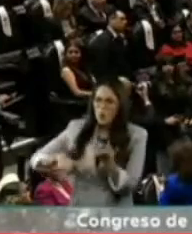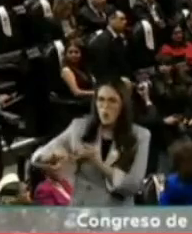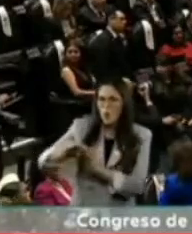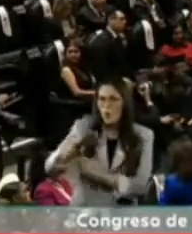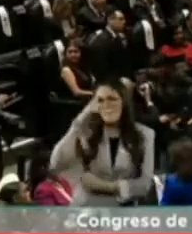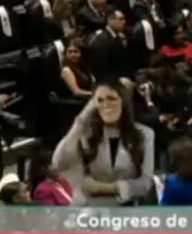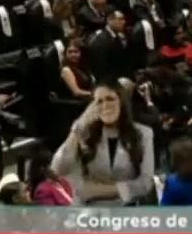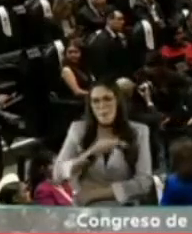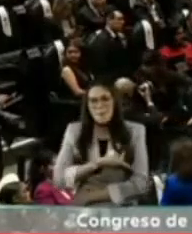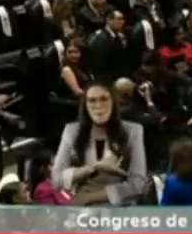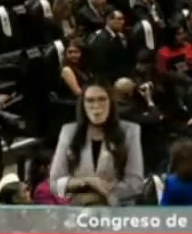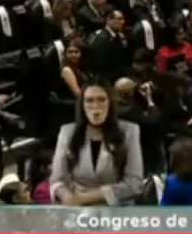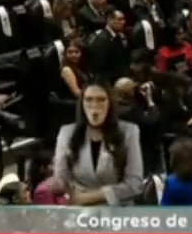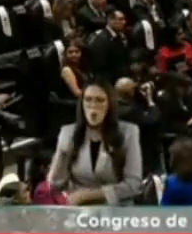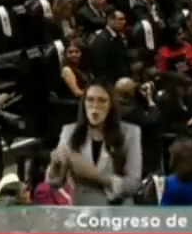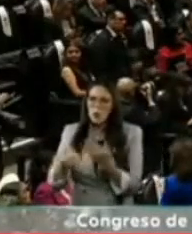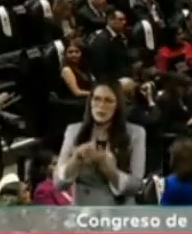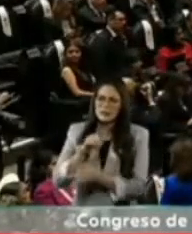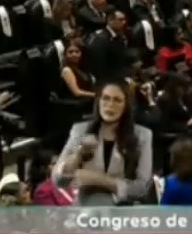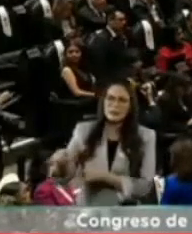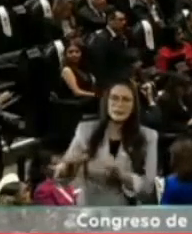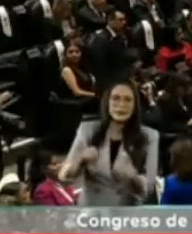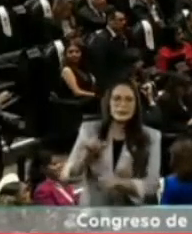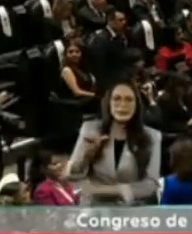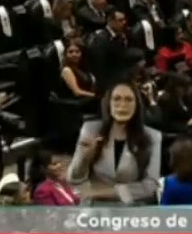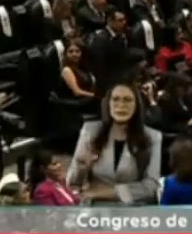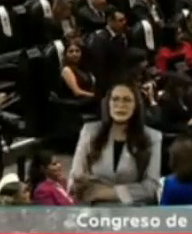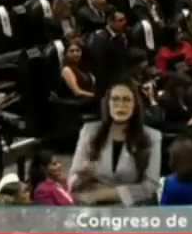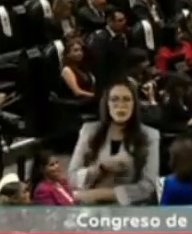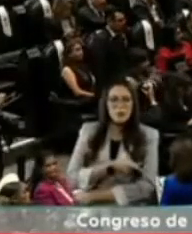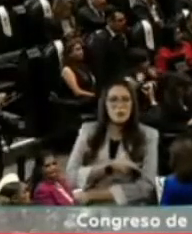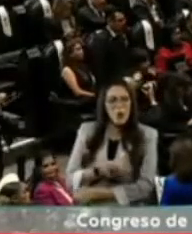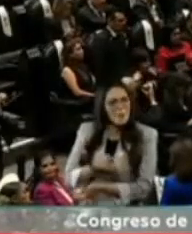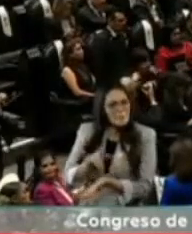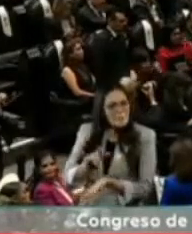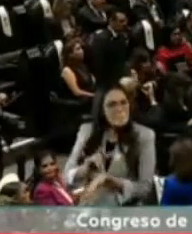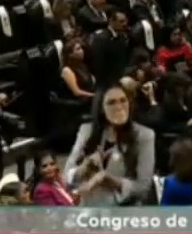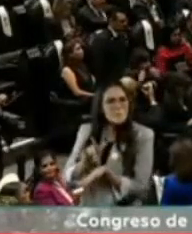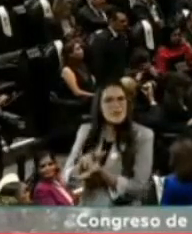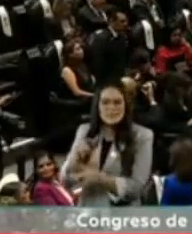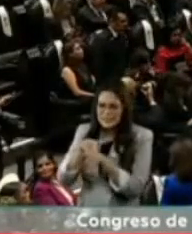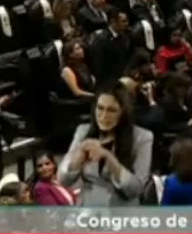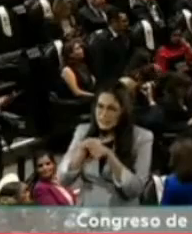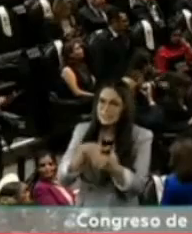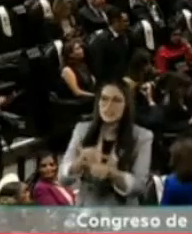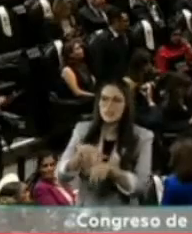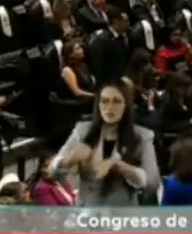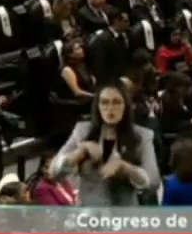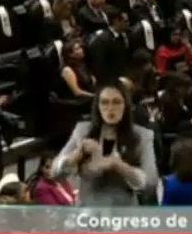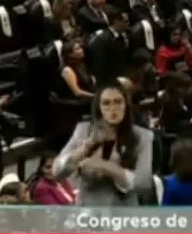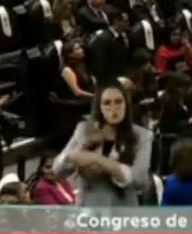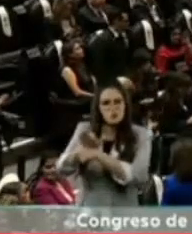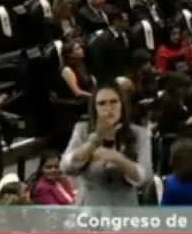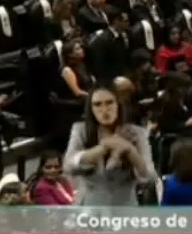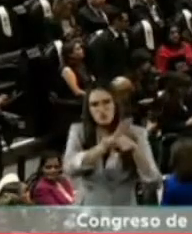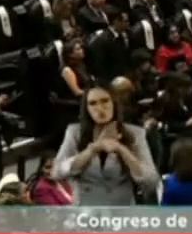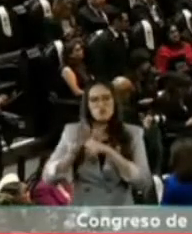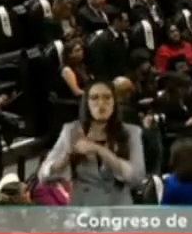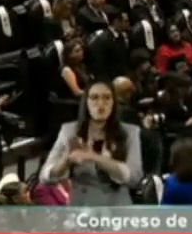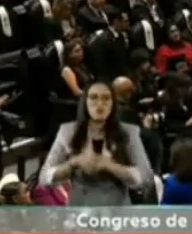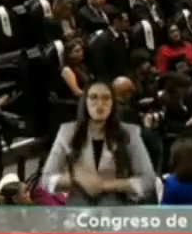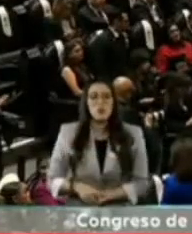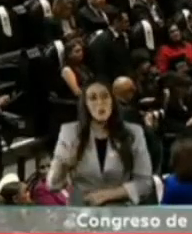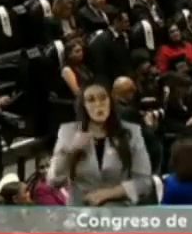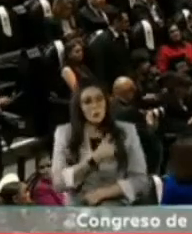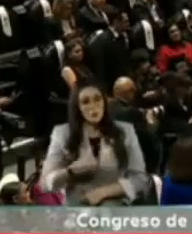ya bueno, al menos al hablar de los votos podríamos contar ahí con un Partido Verde representado excelentemente por el Güero